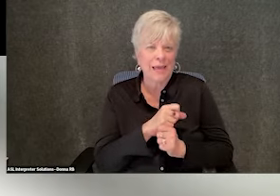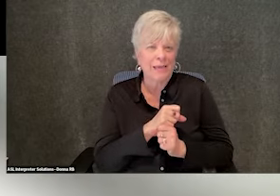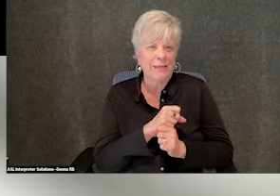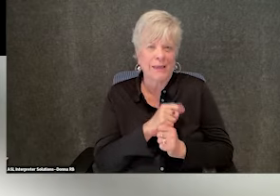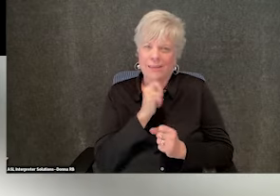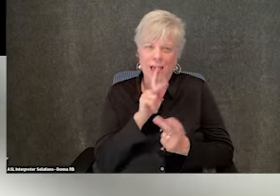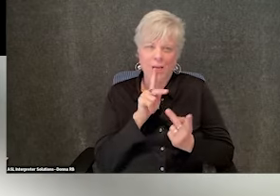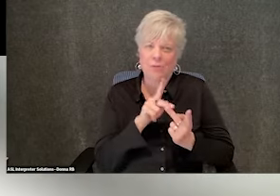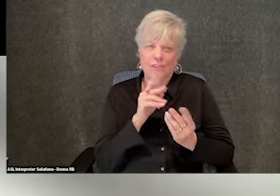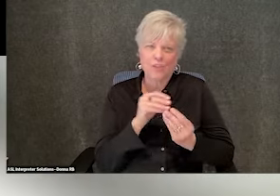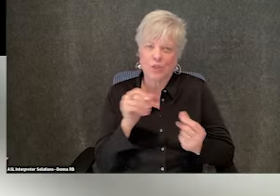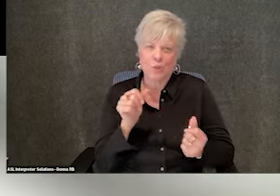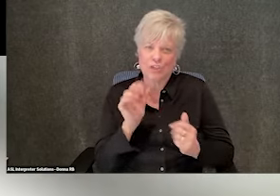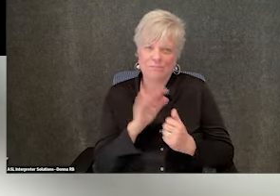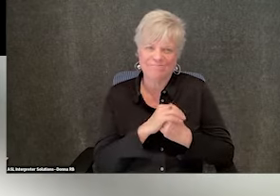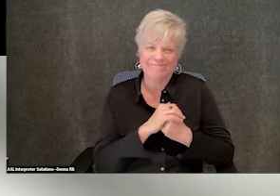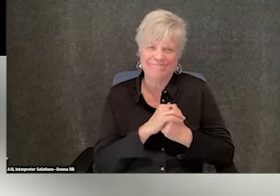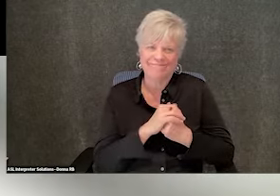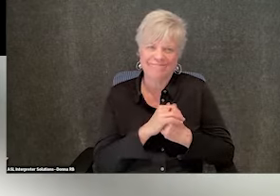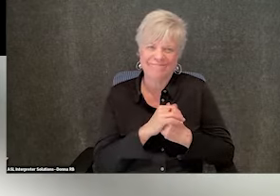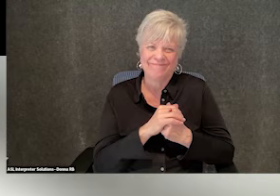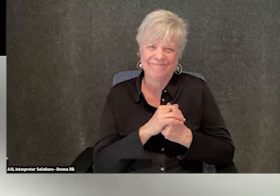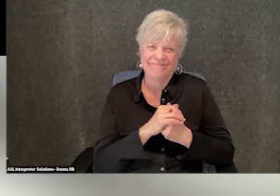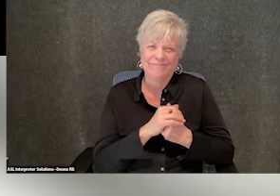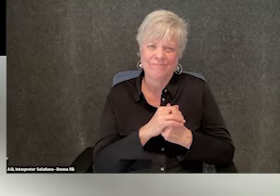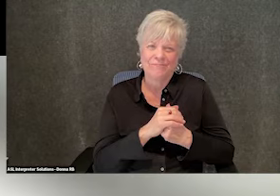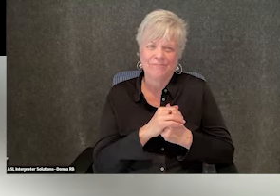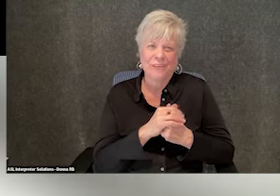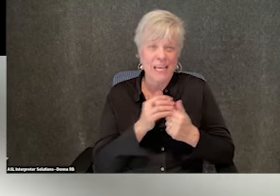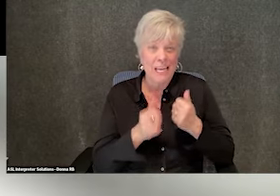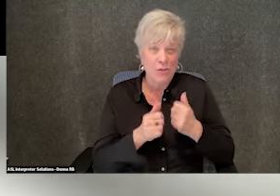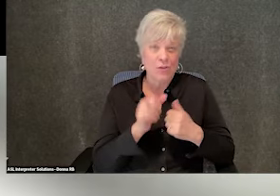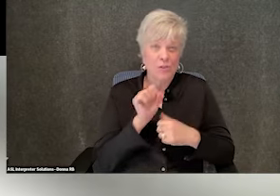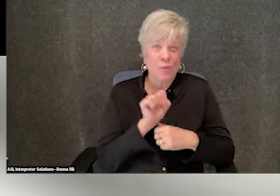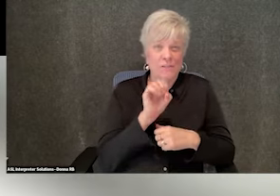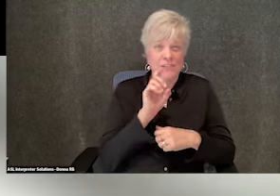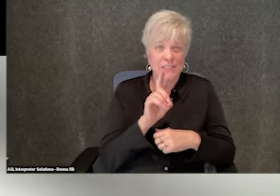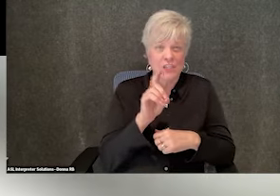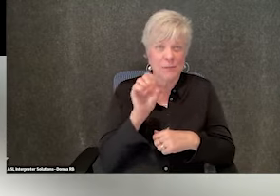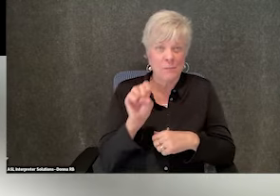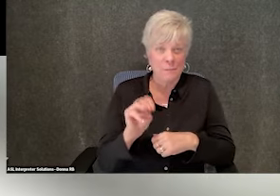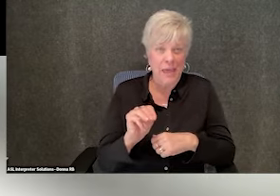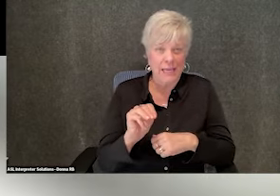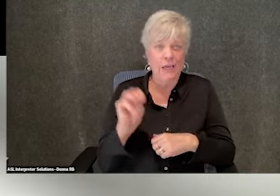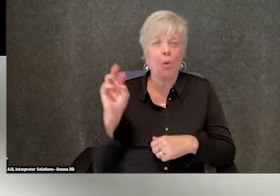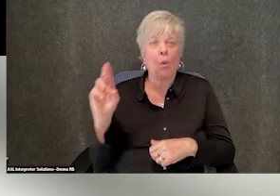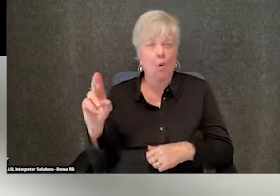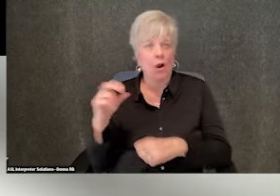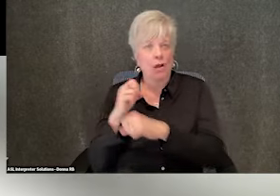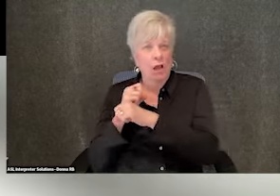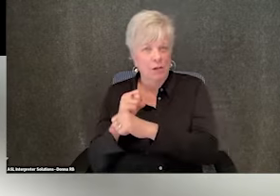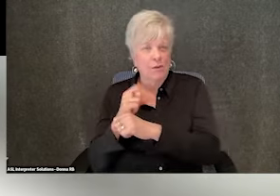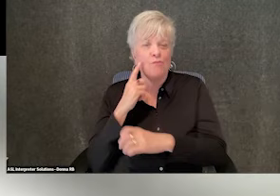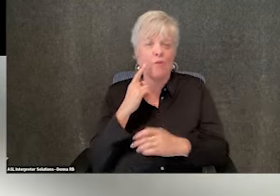Esta pregunta, voy a tomar esta pregunta y contestarlo fuera de línea. Para